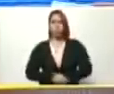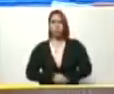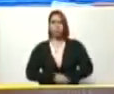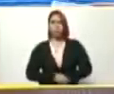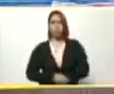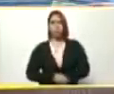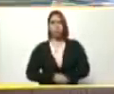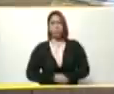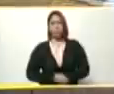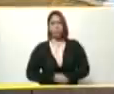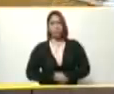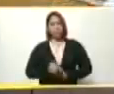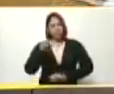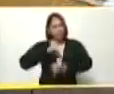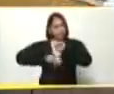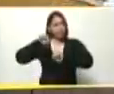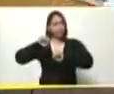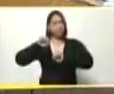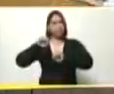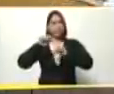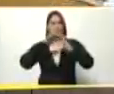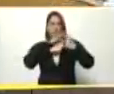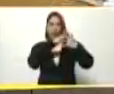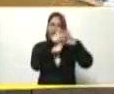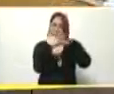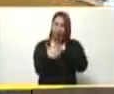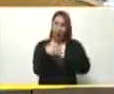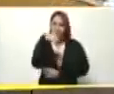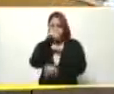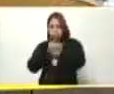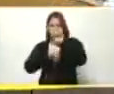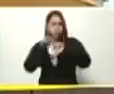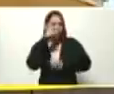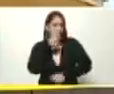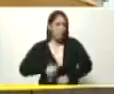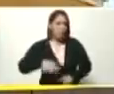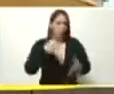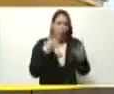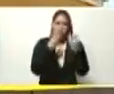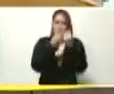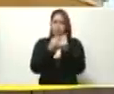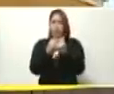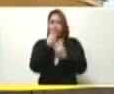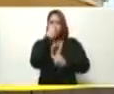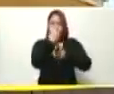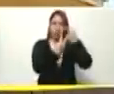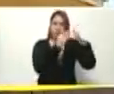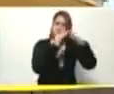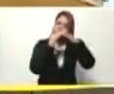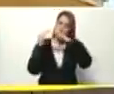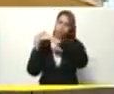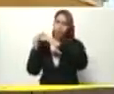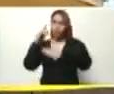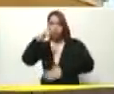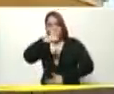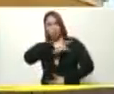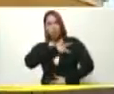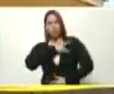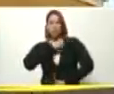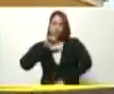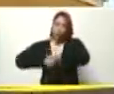Y la defiende en el barrio, en el pueblo, en el caserío, en la universidad.